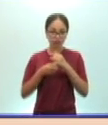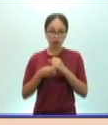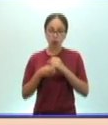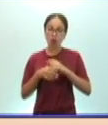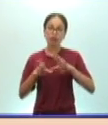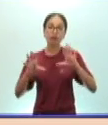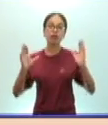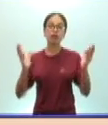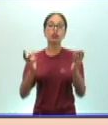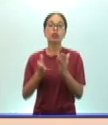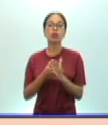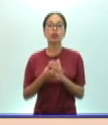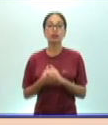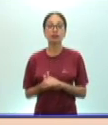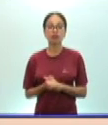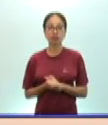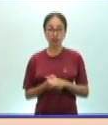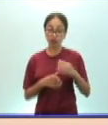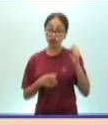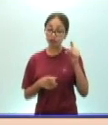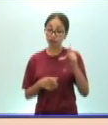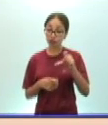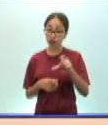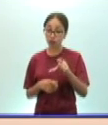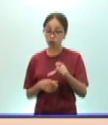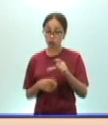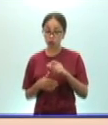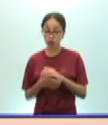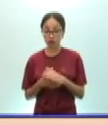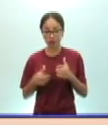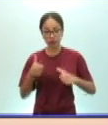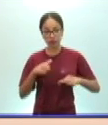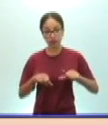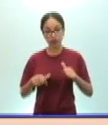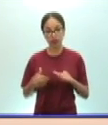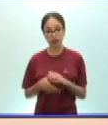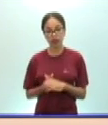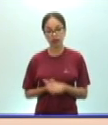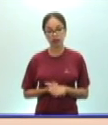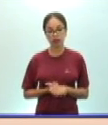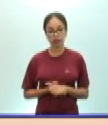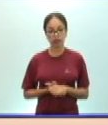separación final del último componente de la mezcla.